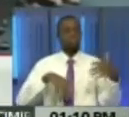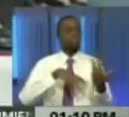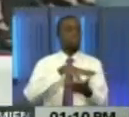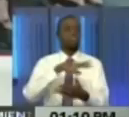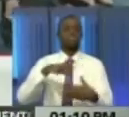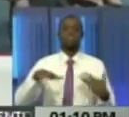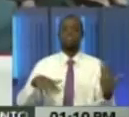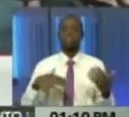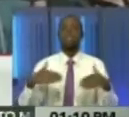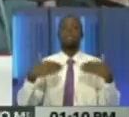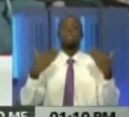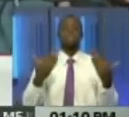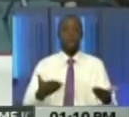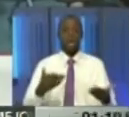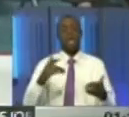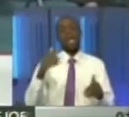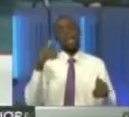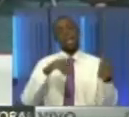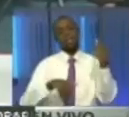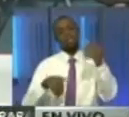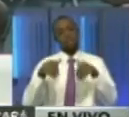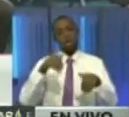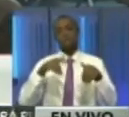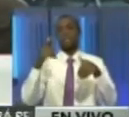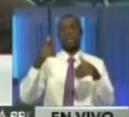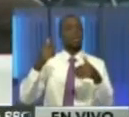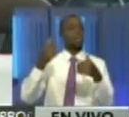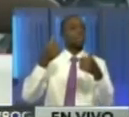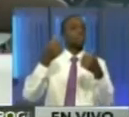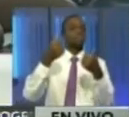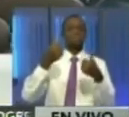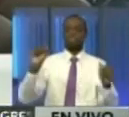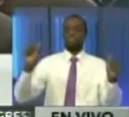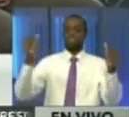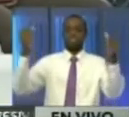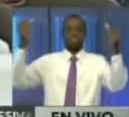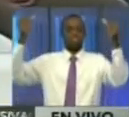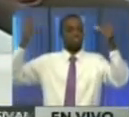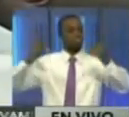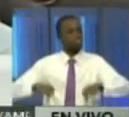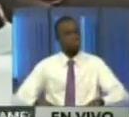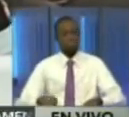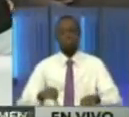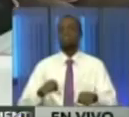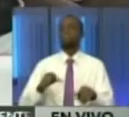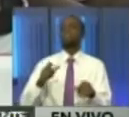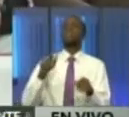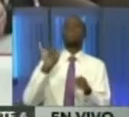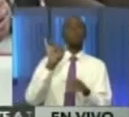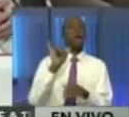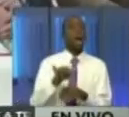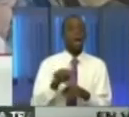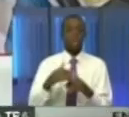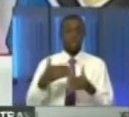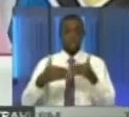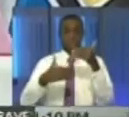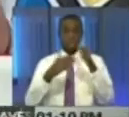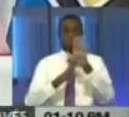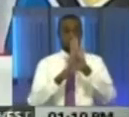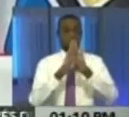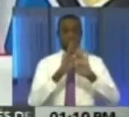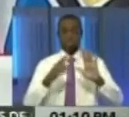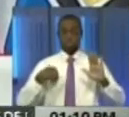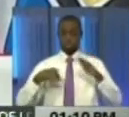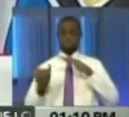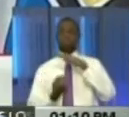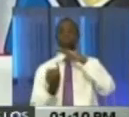sucedió? Una elección que terminó siendo caída, extremadamente costosa en términos institucionales para esta institución.